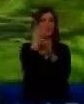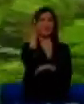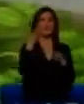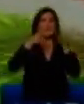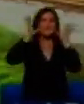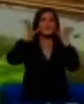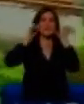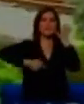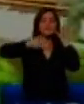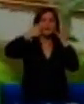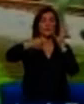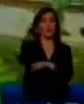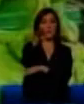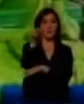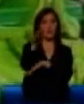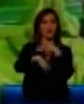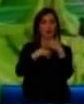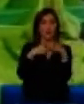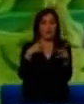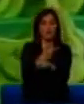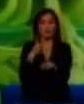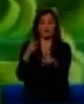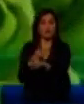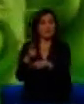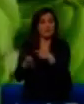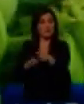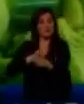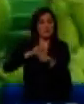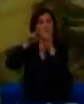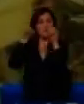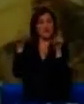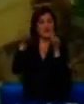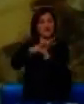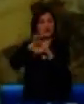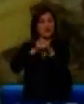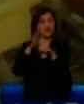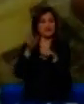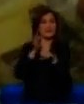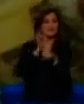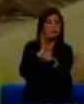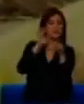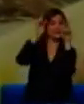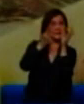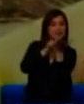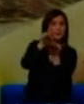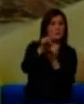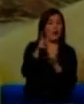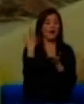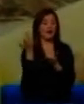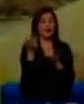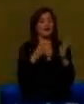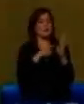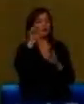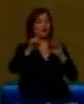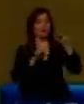diciembre, pasado mañana miércoles, los exportadores nacionales sabrán si se mantienen o no las preferencias arancelarias que significan un ahorro anual